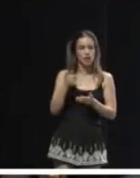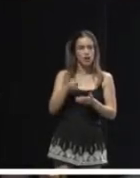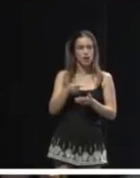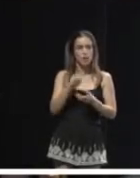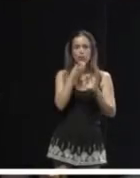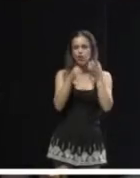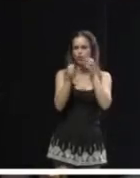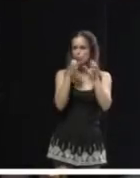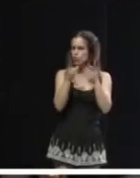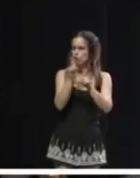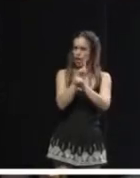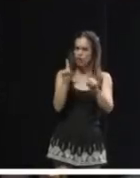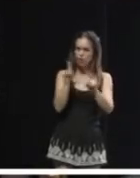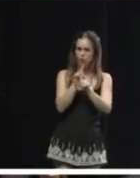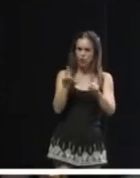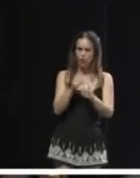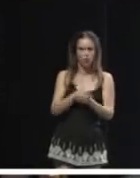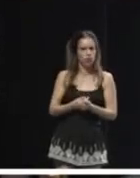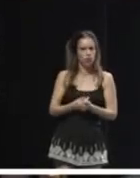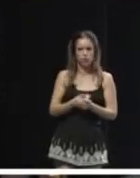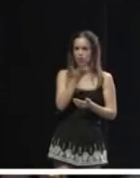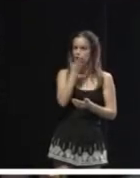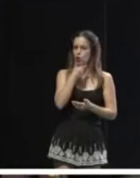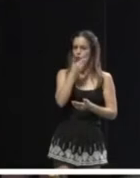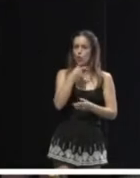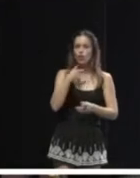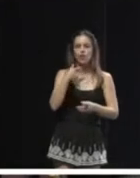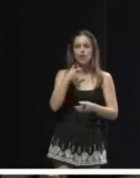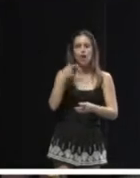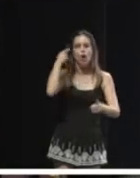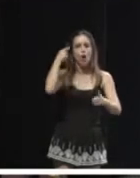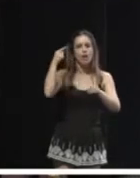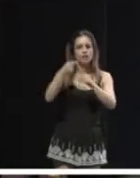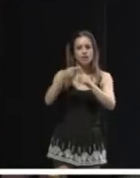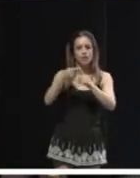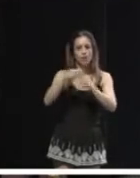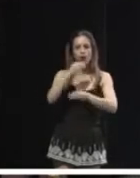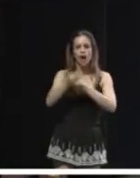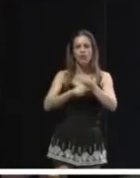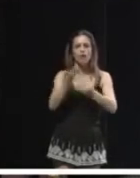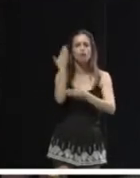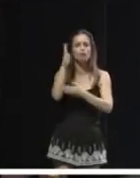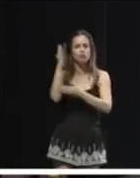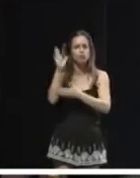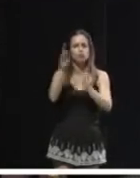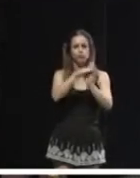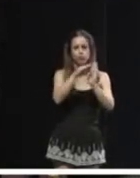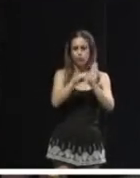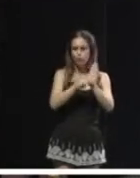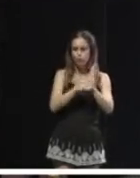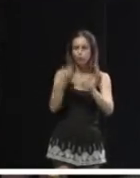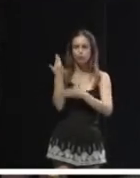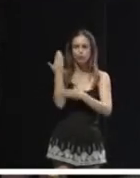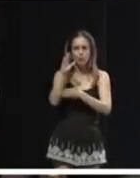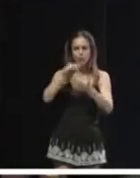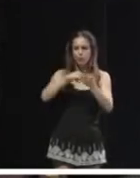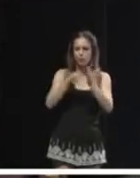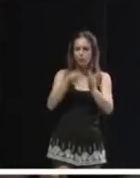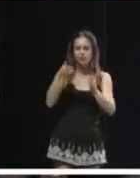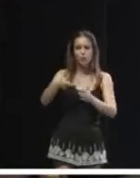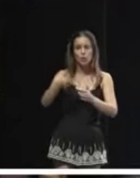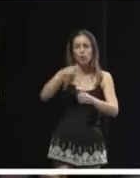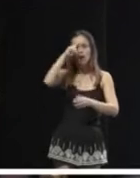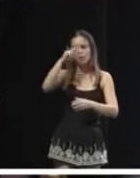insultar, se nos conoce por hacer propuestas. Se nos conoce por respetar a nuestro pueblo,